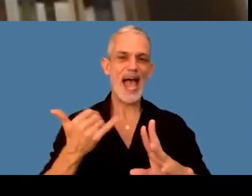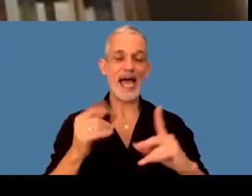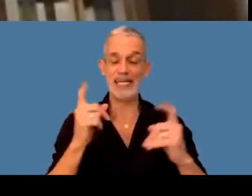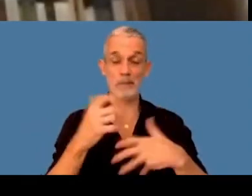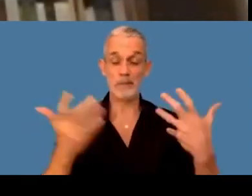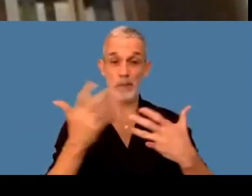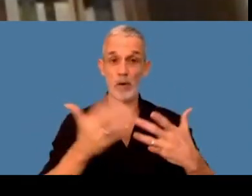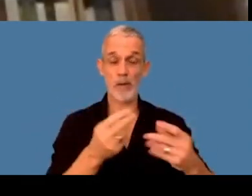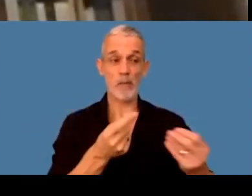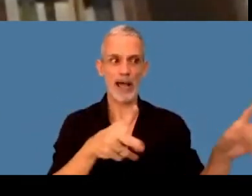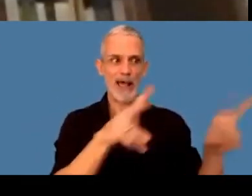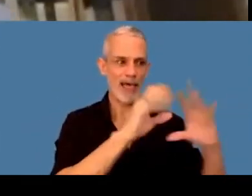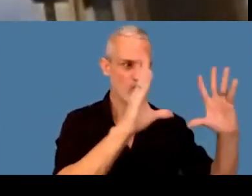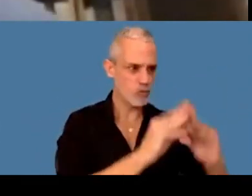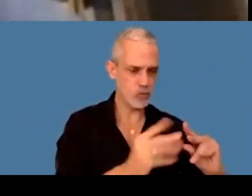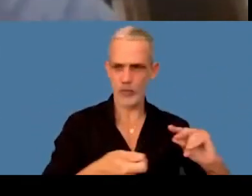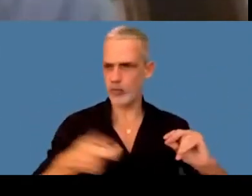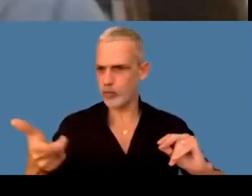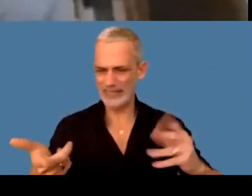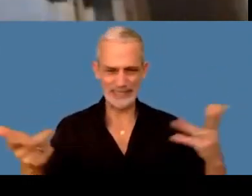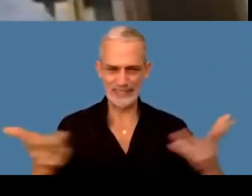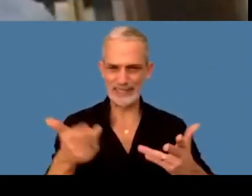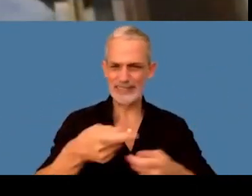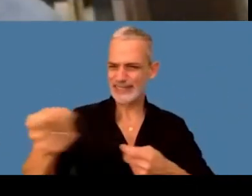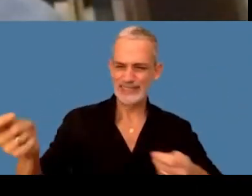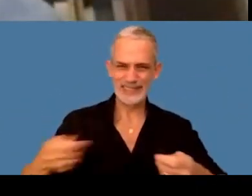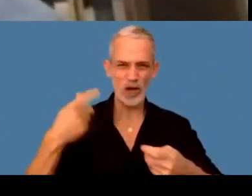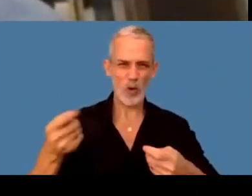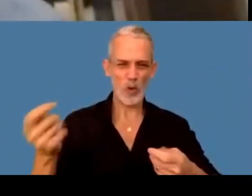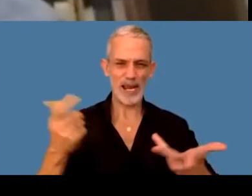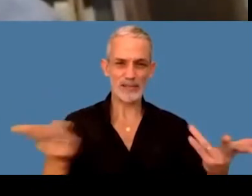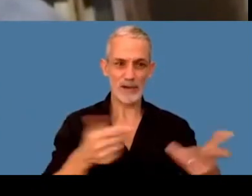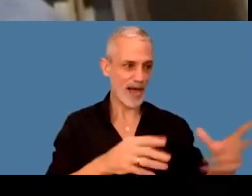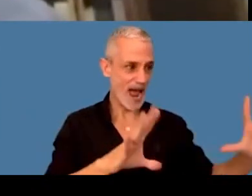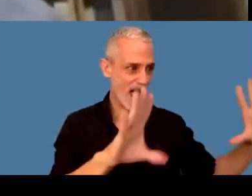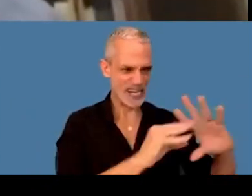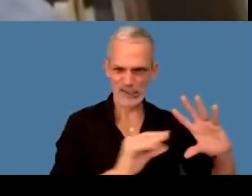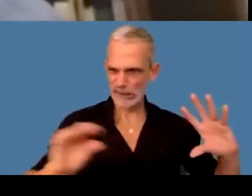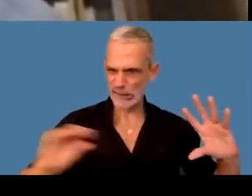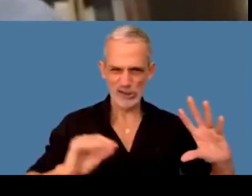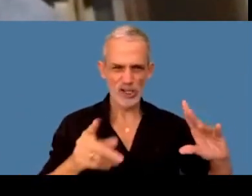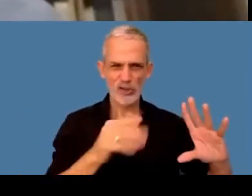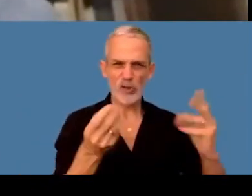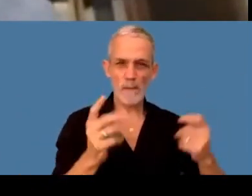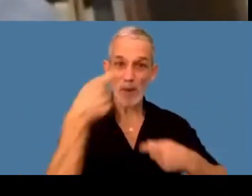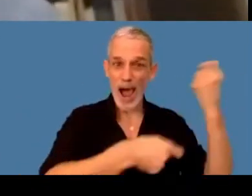lugares del mundo, y los sistemas de reparto en general no llegan a financiarse plenamente por los